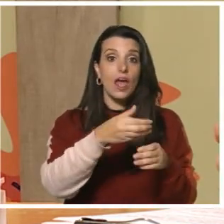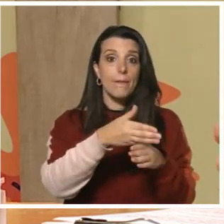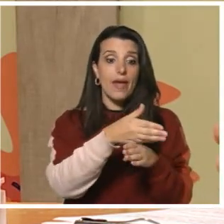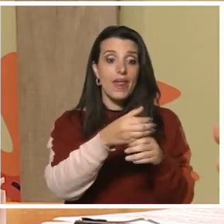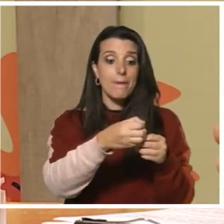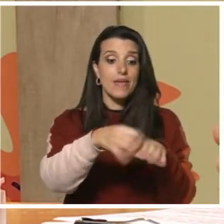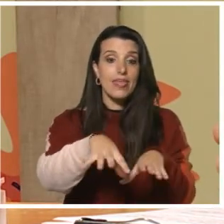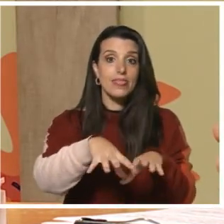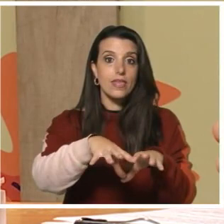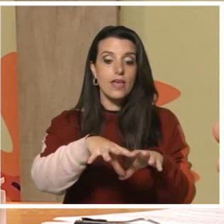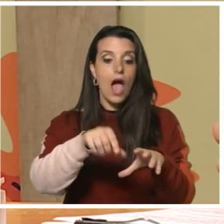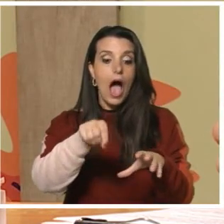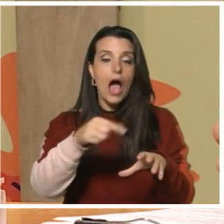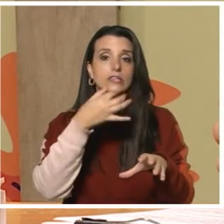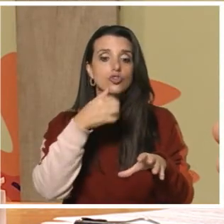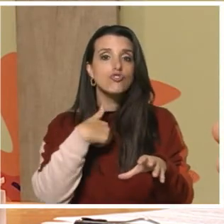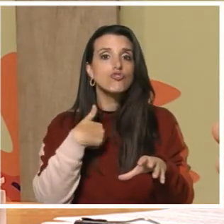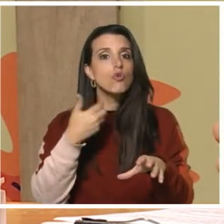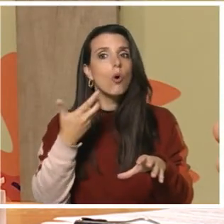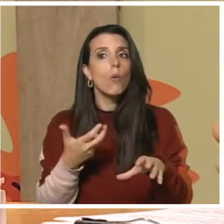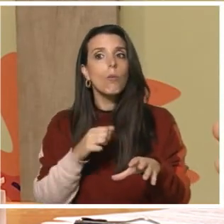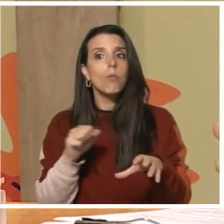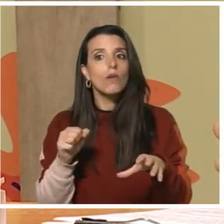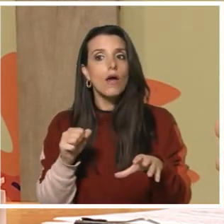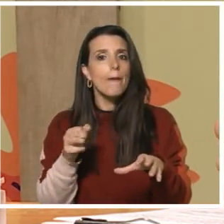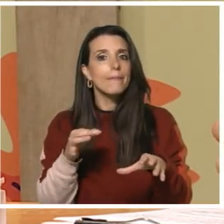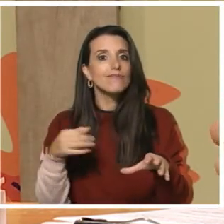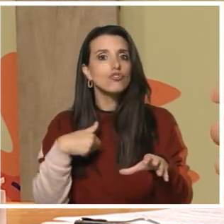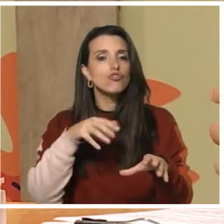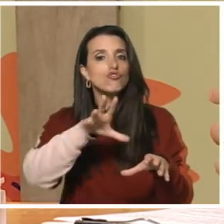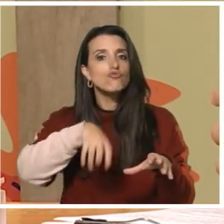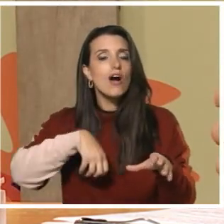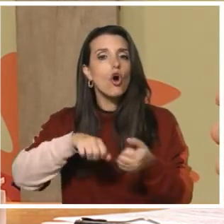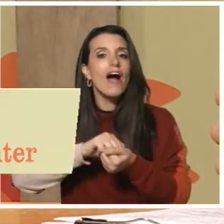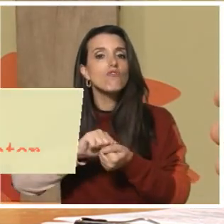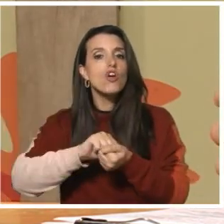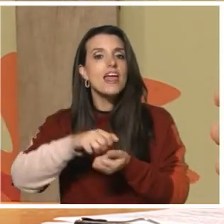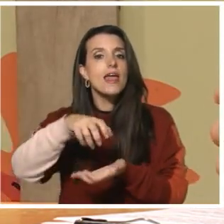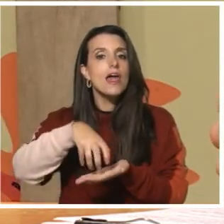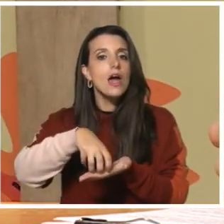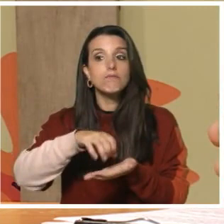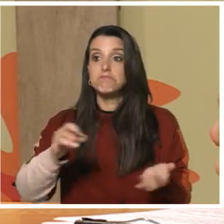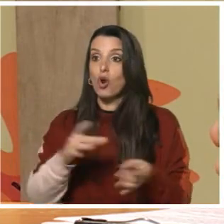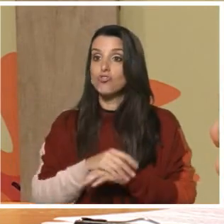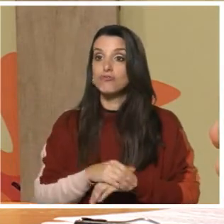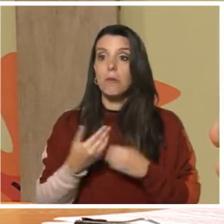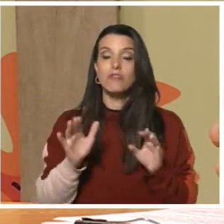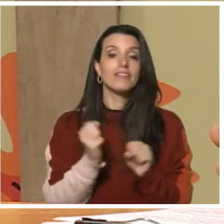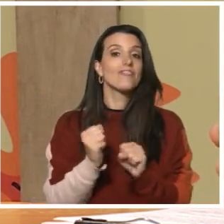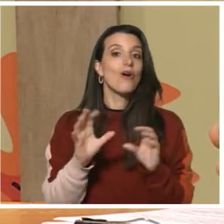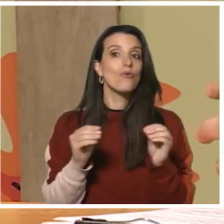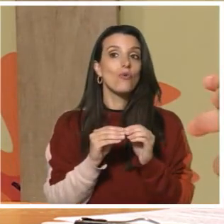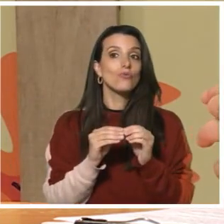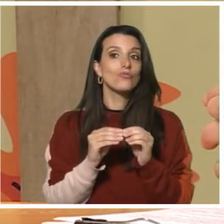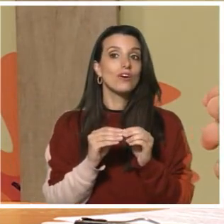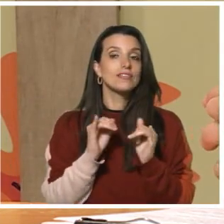es mixturas, y le dijo, ay, yo tengo esto y mixtura, y me viene bárbaro para hacer una jabonera. Y lo puso ahí. Y empezaron a trabajar juntos. Un